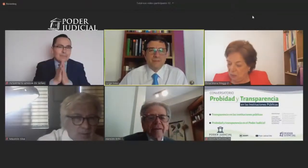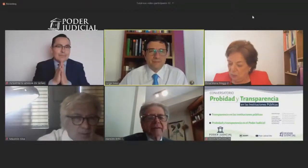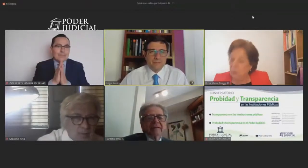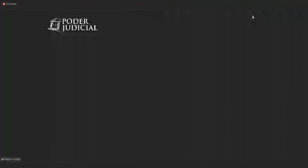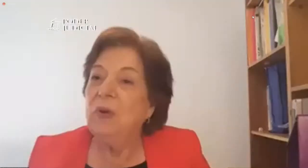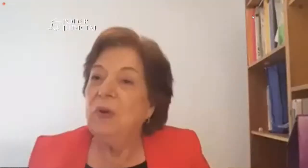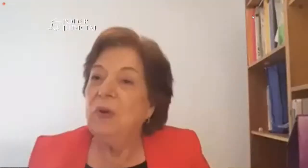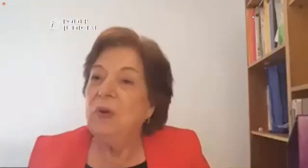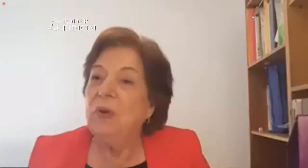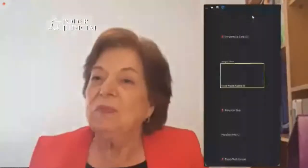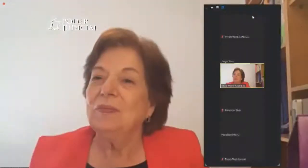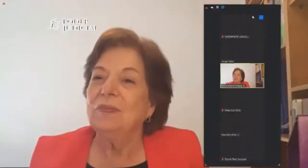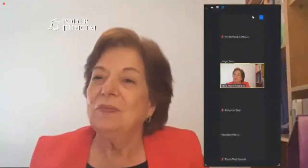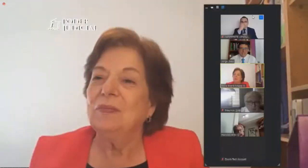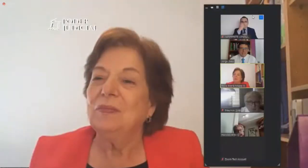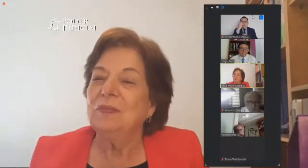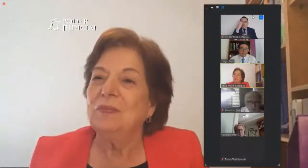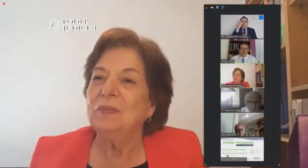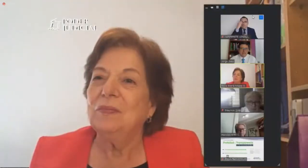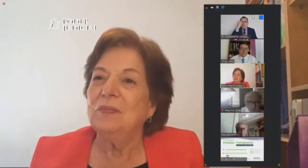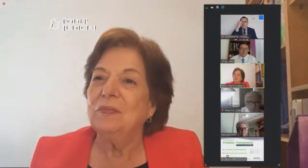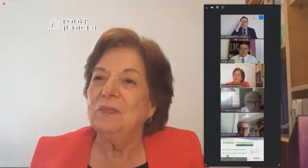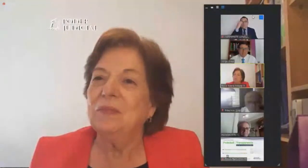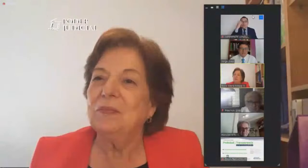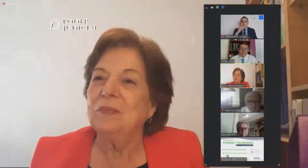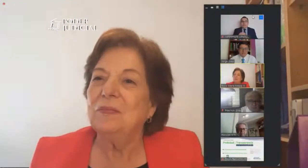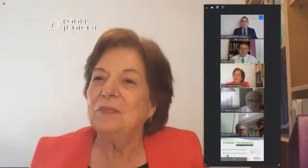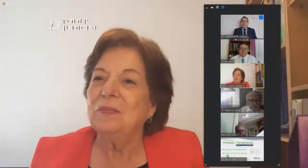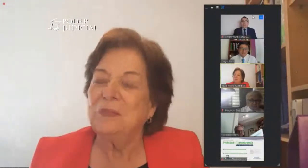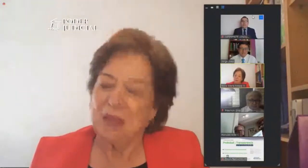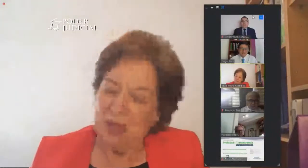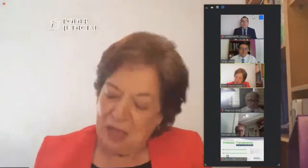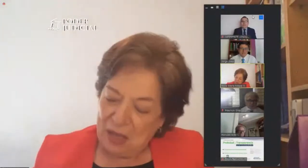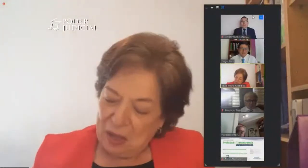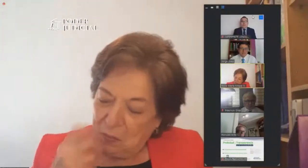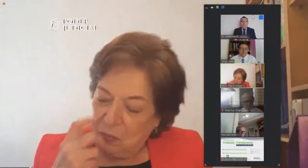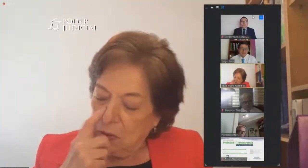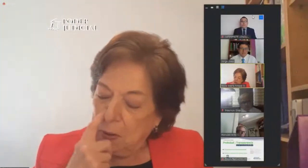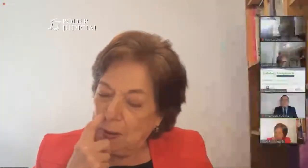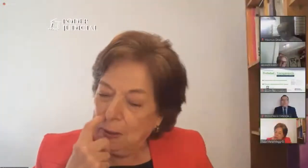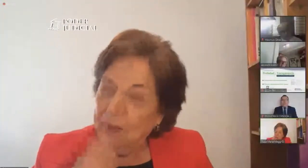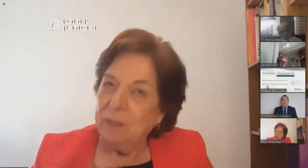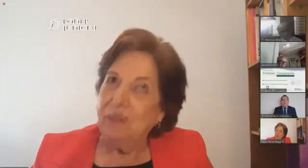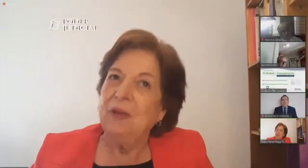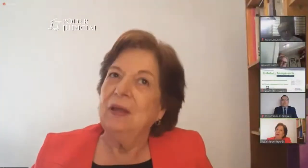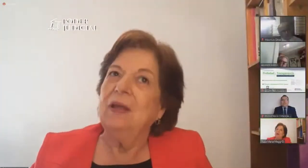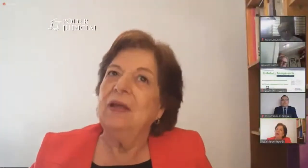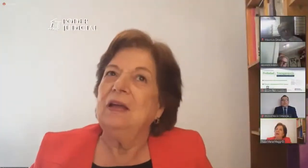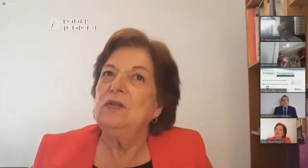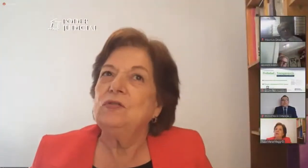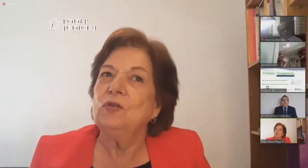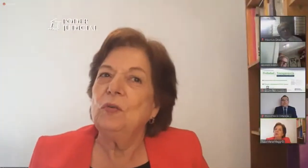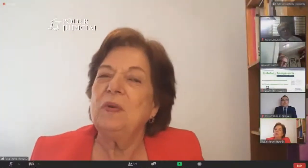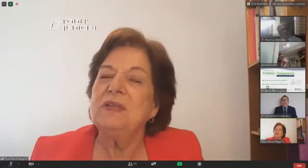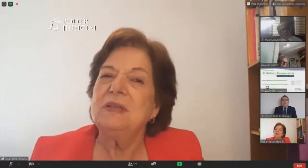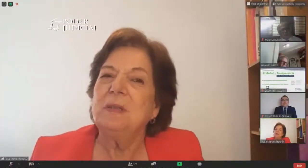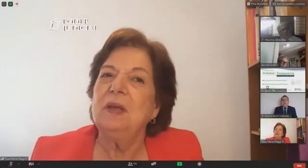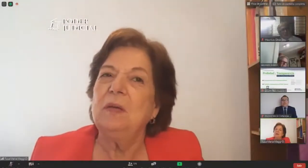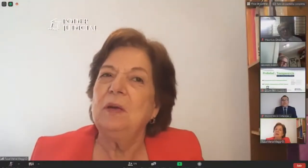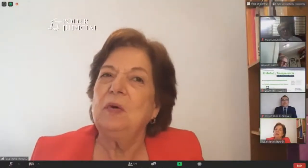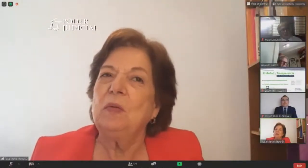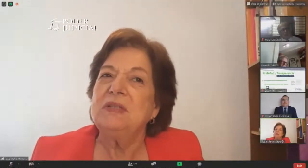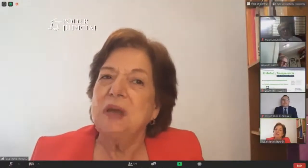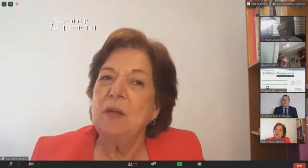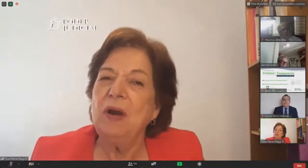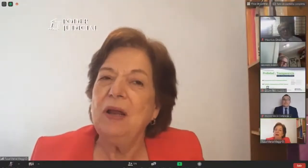Los dos. Muy bien. Ministra, tiene la palabra. Bueno, nosotros